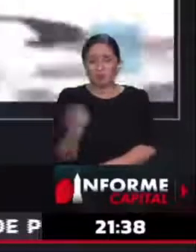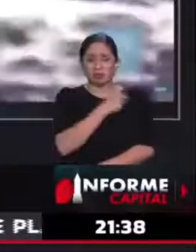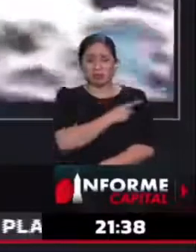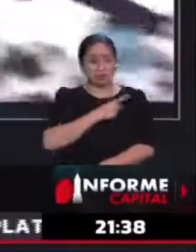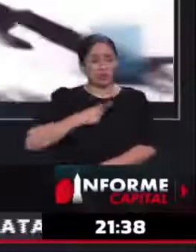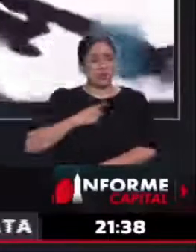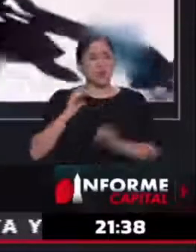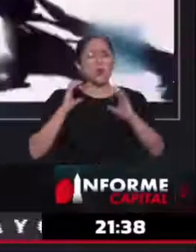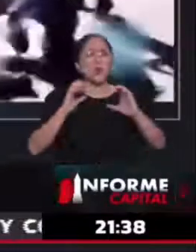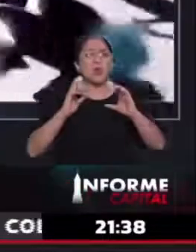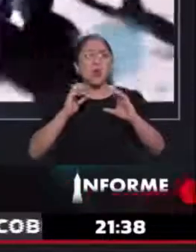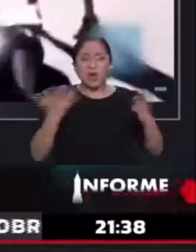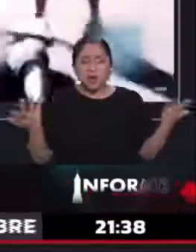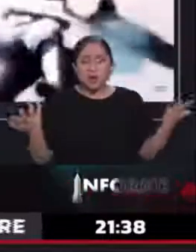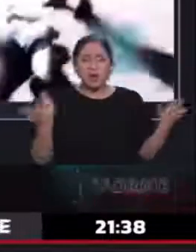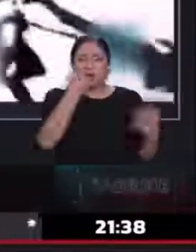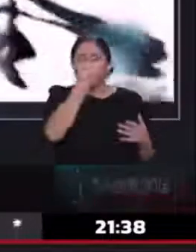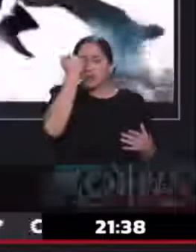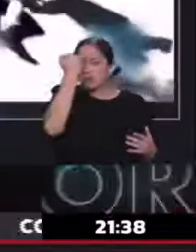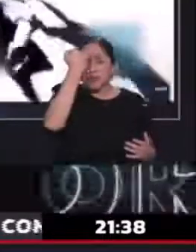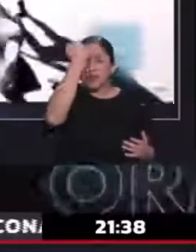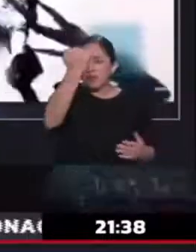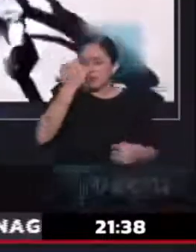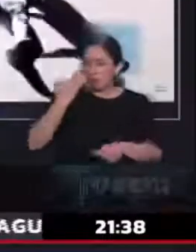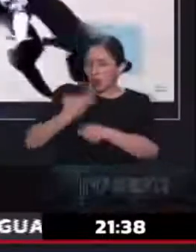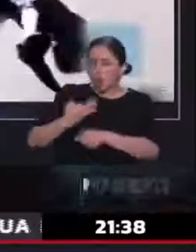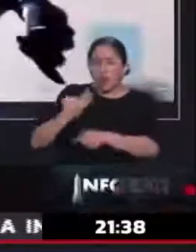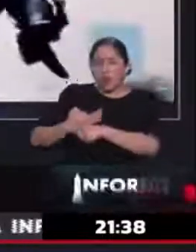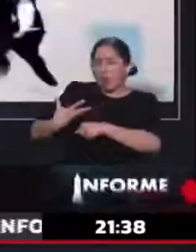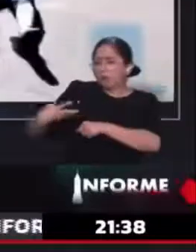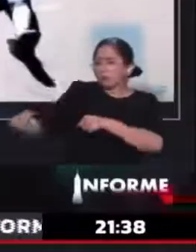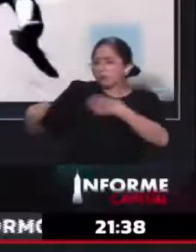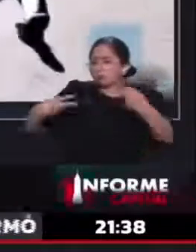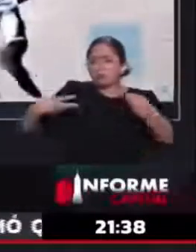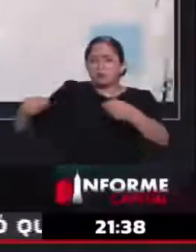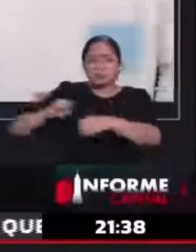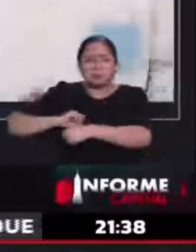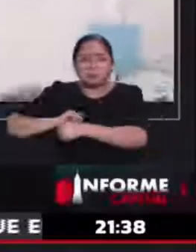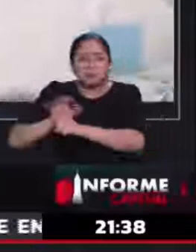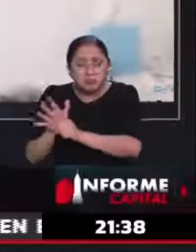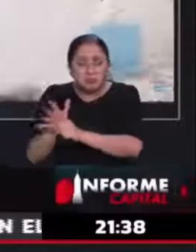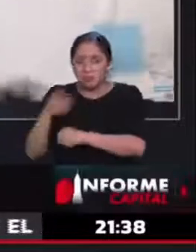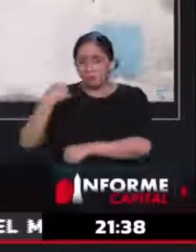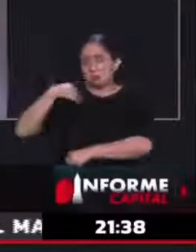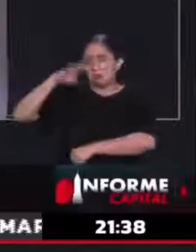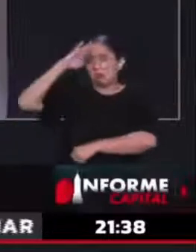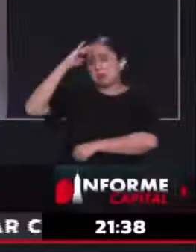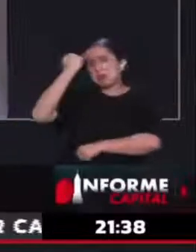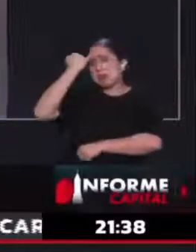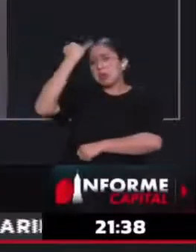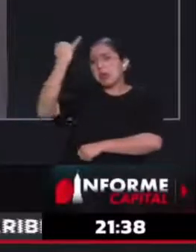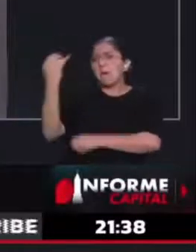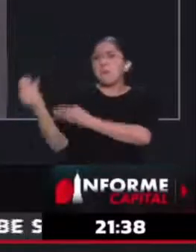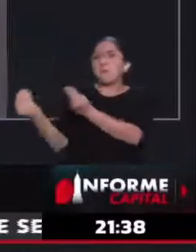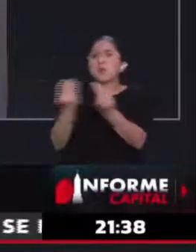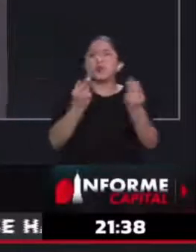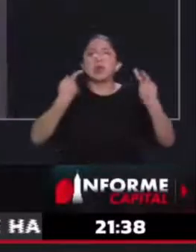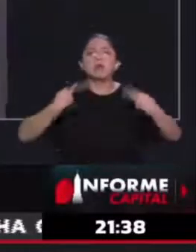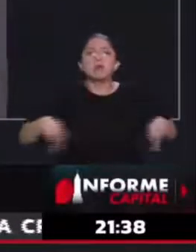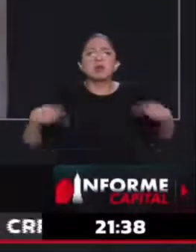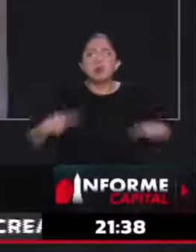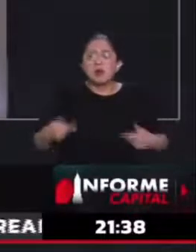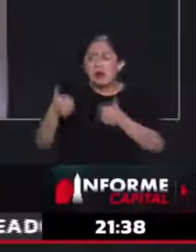porque imagínense si dentro de la pandemia, cuando supuestamente la mayor parte de las personas hemos estado